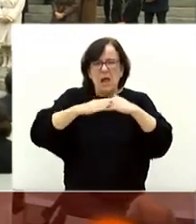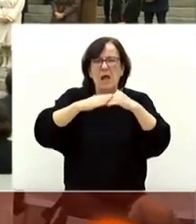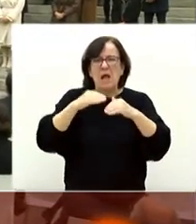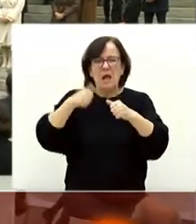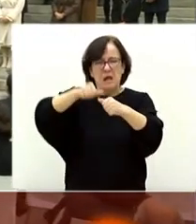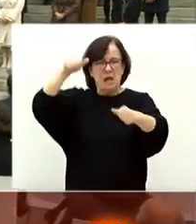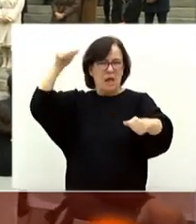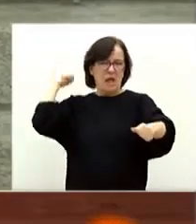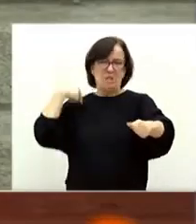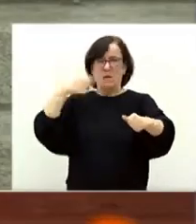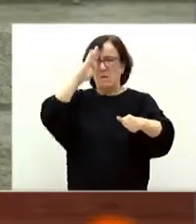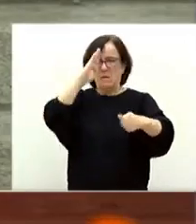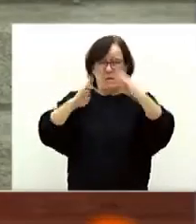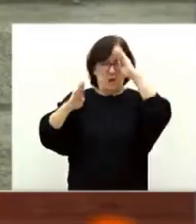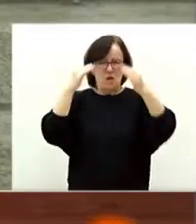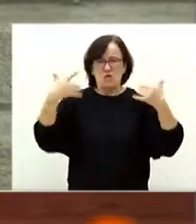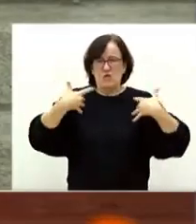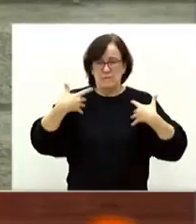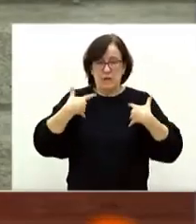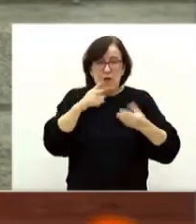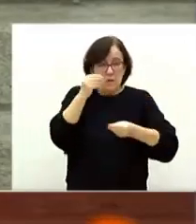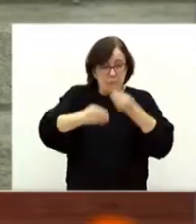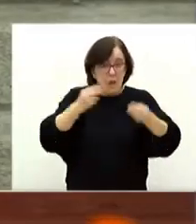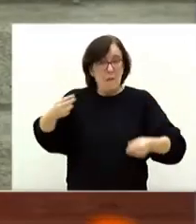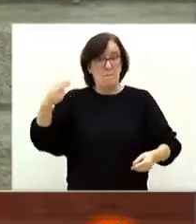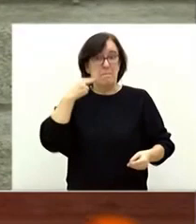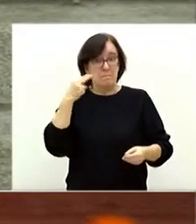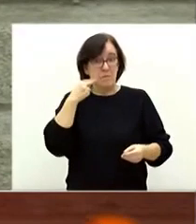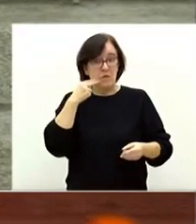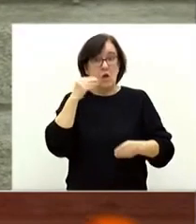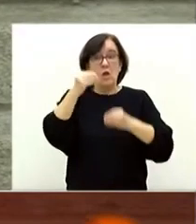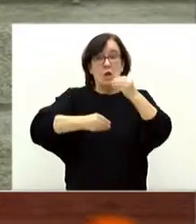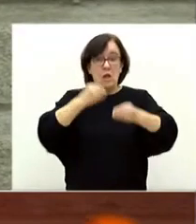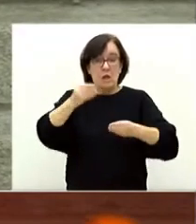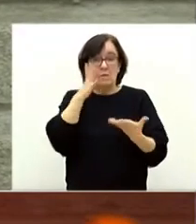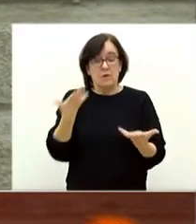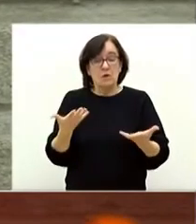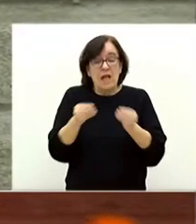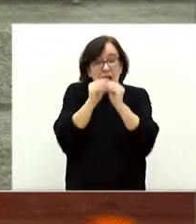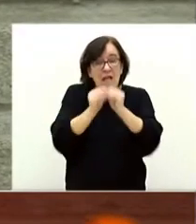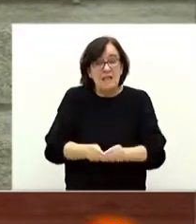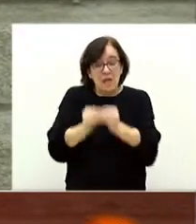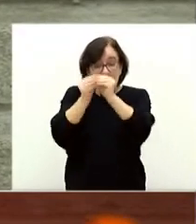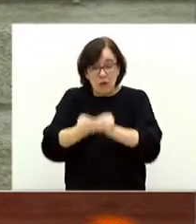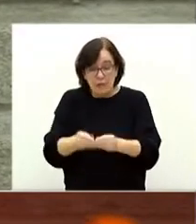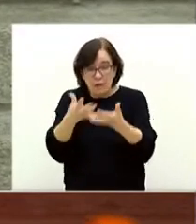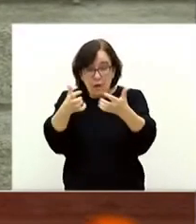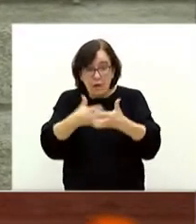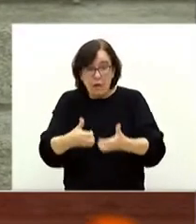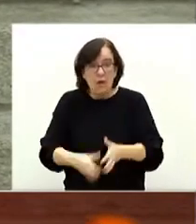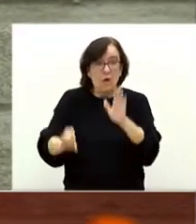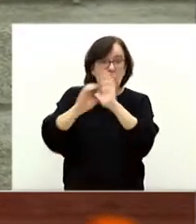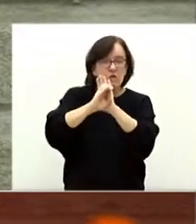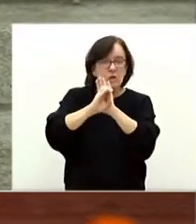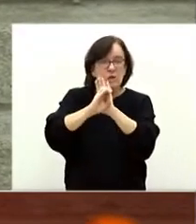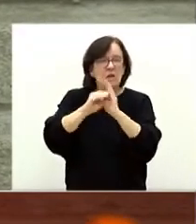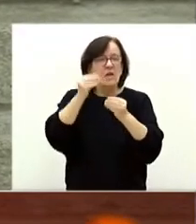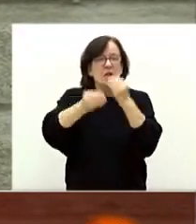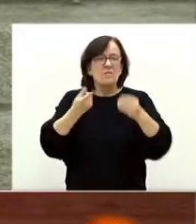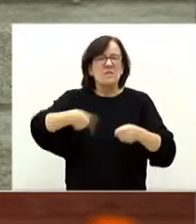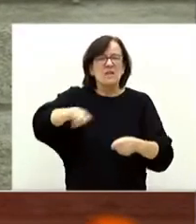males sufridos. Si hubiera sido el miedo lo que hubiera movido la elaboración de la Constitución, hubiéramos